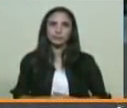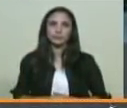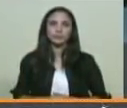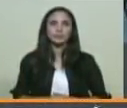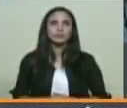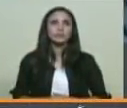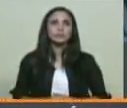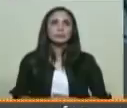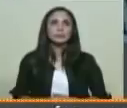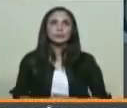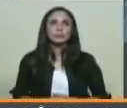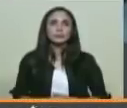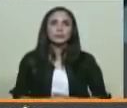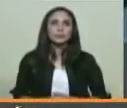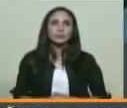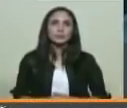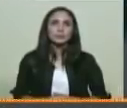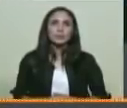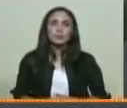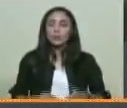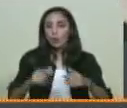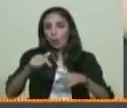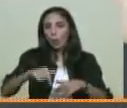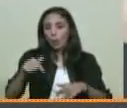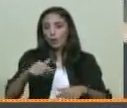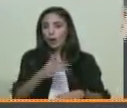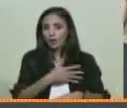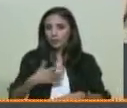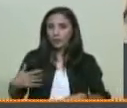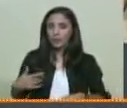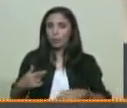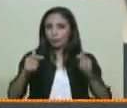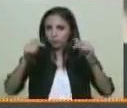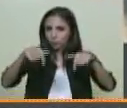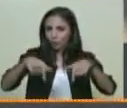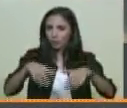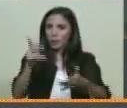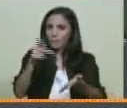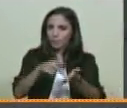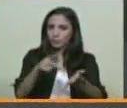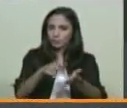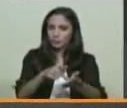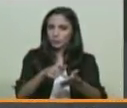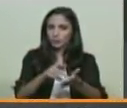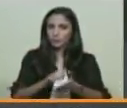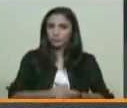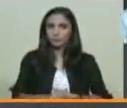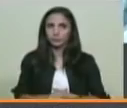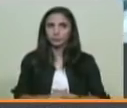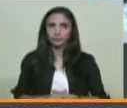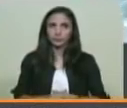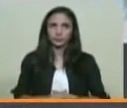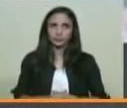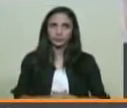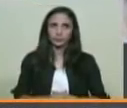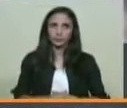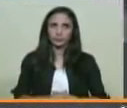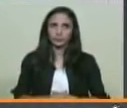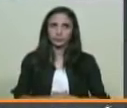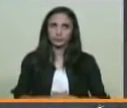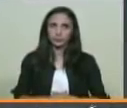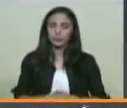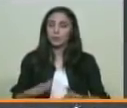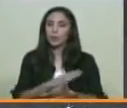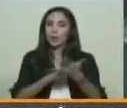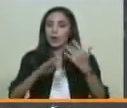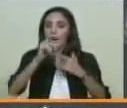Y hoy hemos querido estar aquí presentes en nombre de nuestro presidente de la República, Nicolás Maduro, para